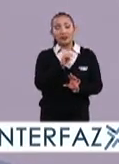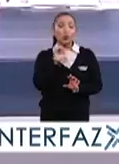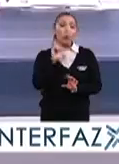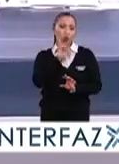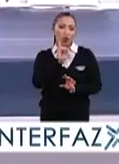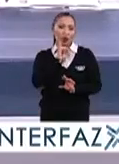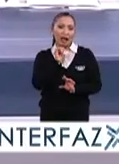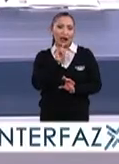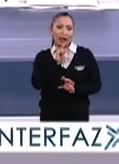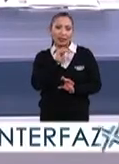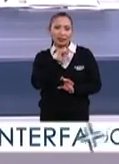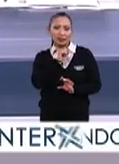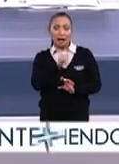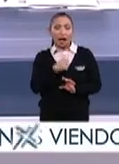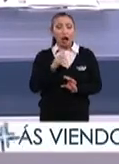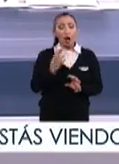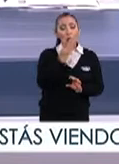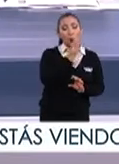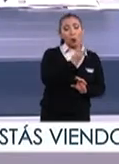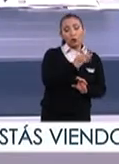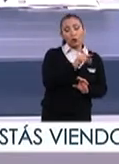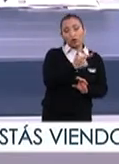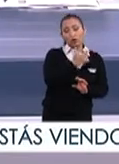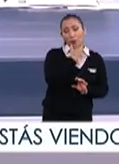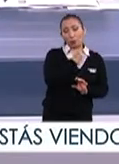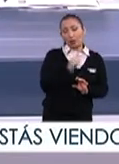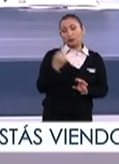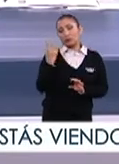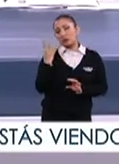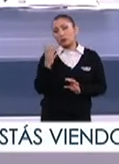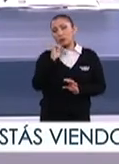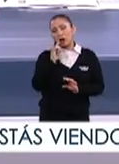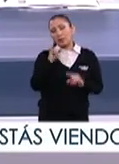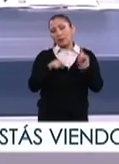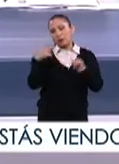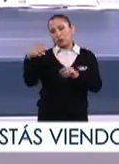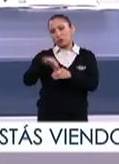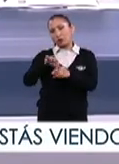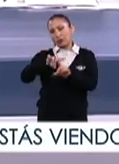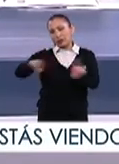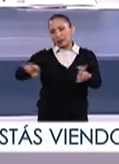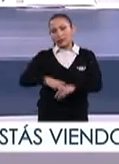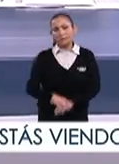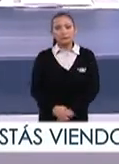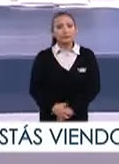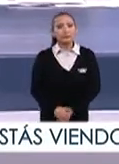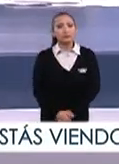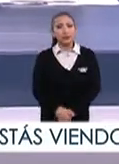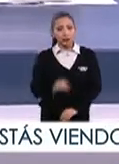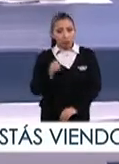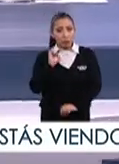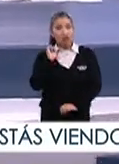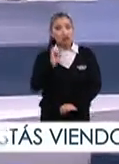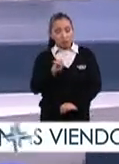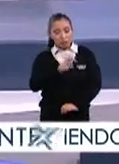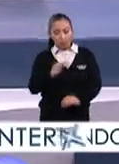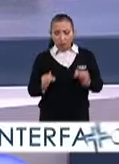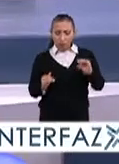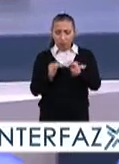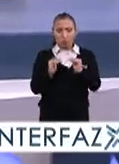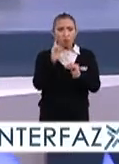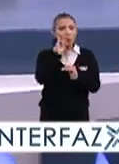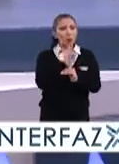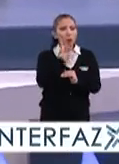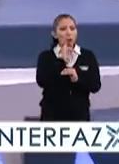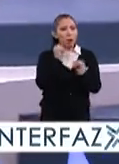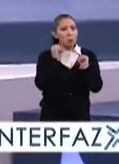una composición menor, 12 hombres y 4 mujeres, pero bueno, eso ya obedeció a otra lógica de votación. Sí se logró. Se logró y con